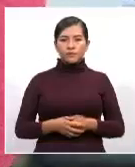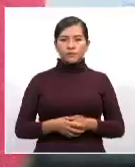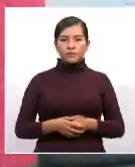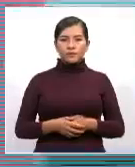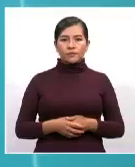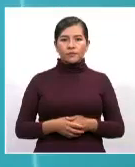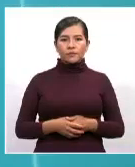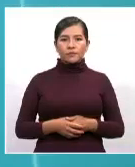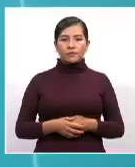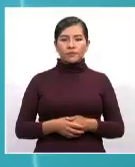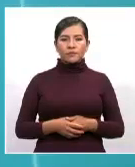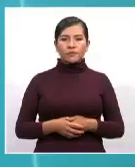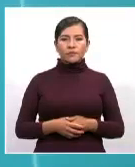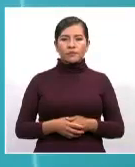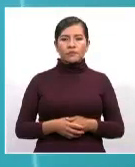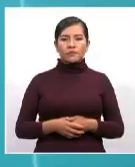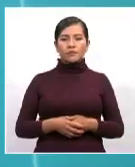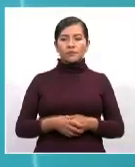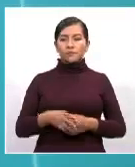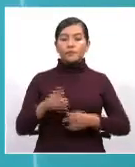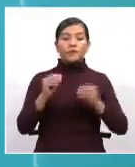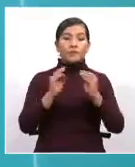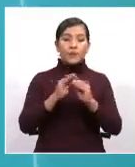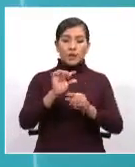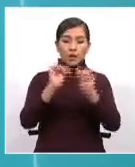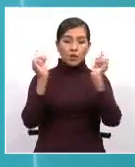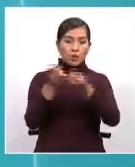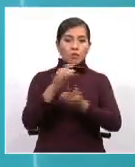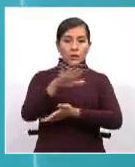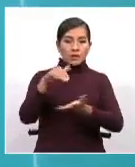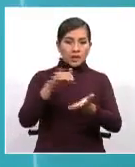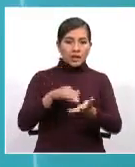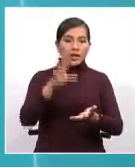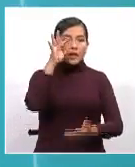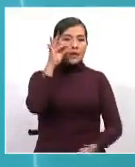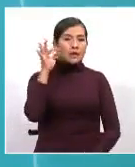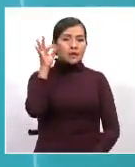Y la Central Indígena de los Pueblos Originarios de Pando resalta que gracias